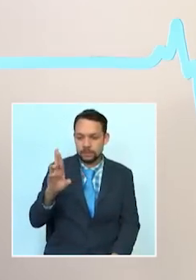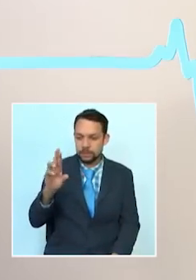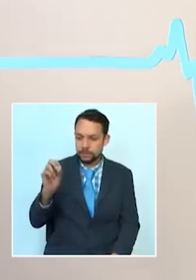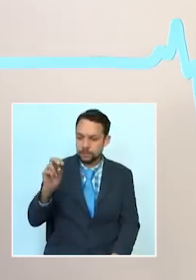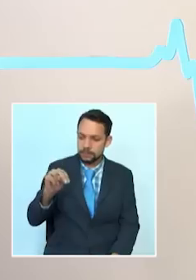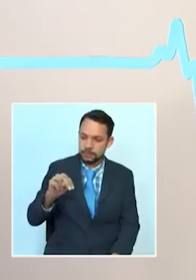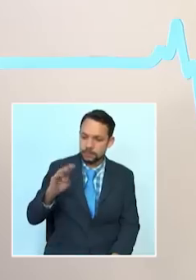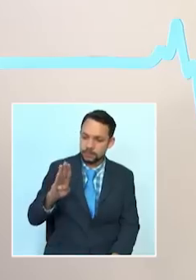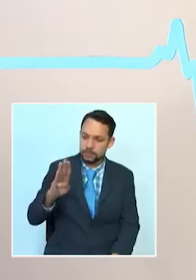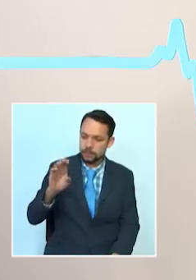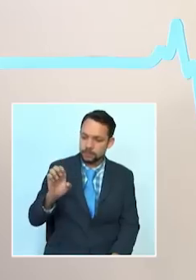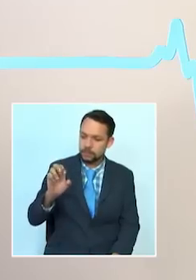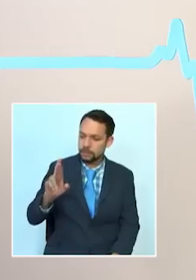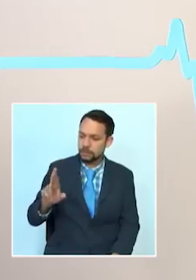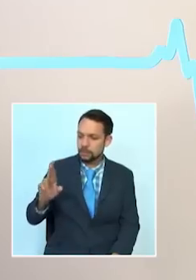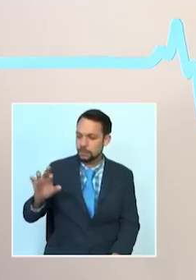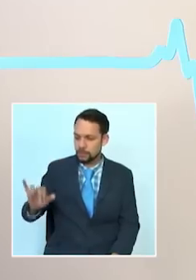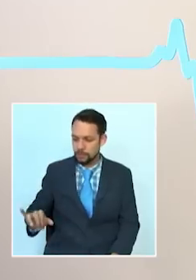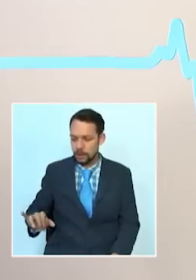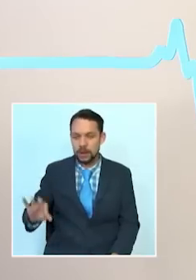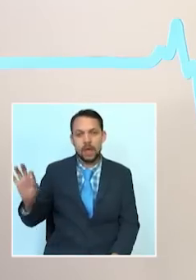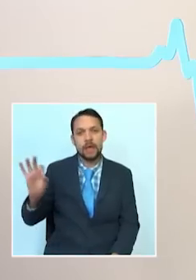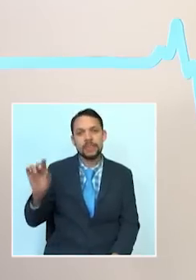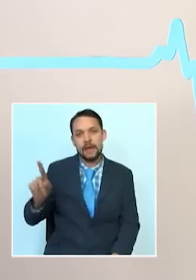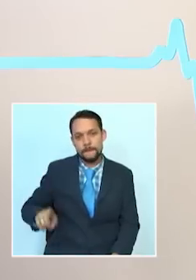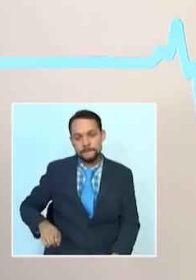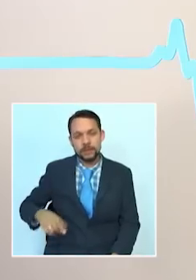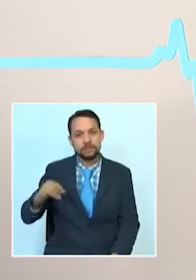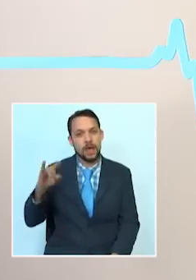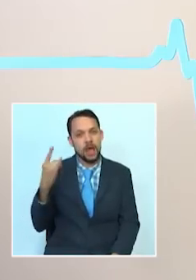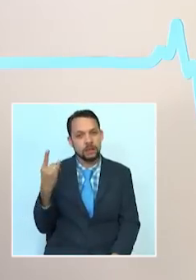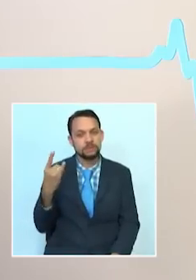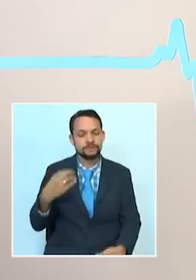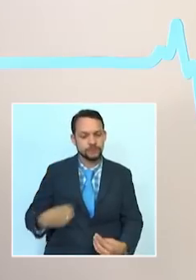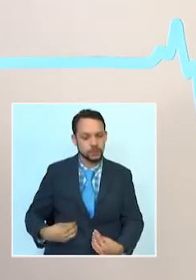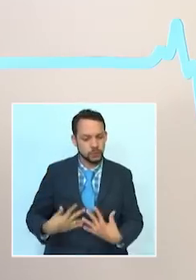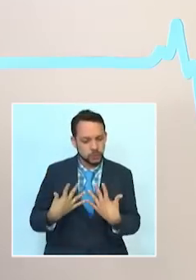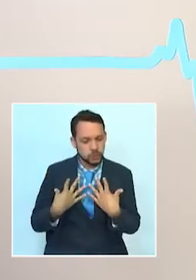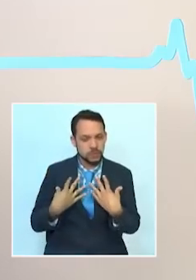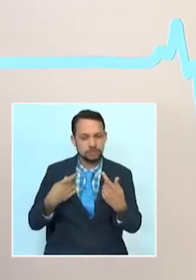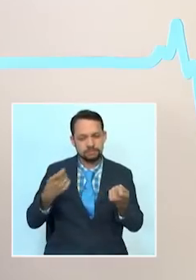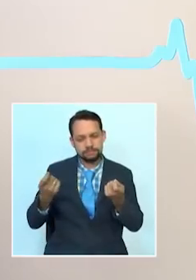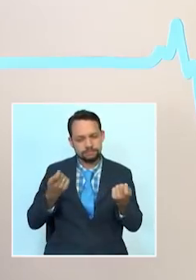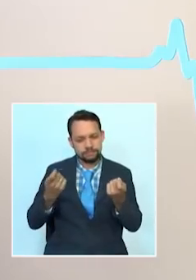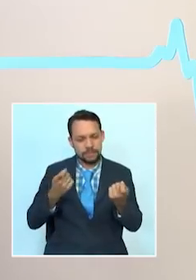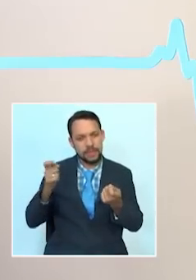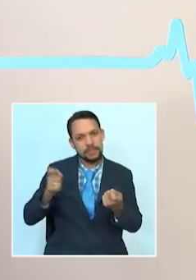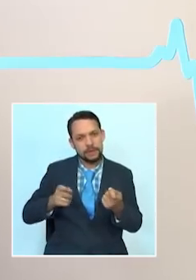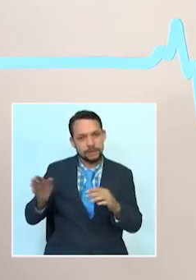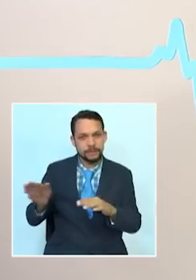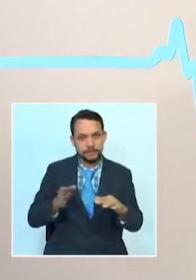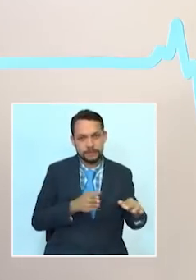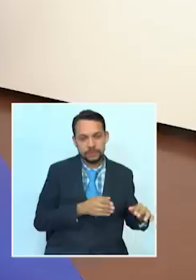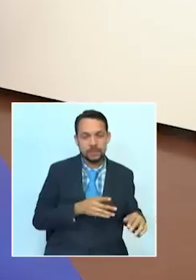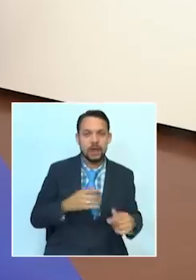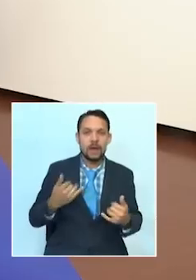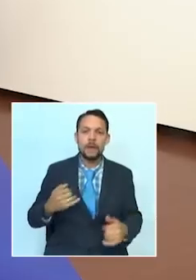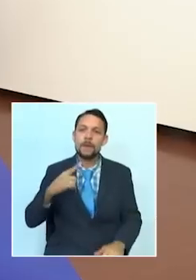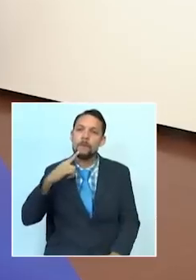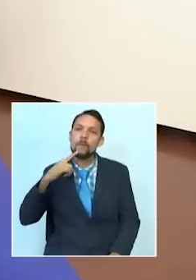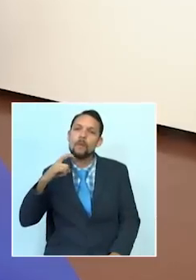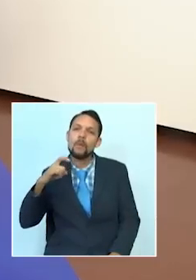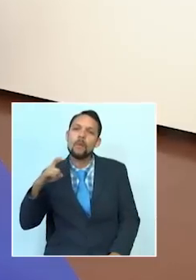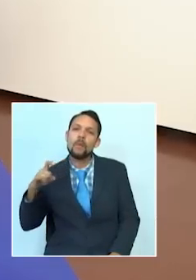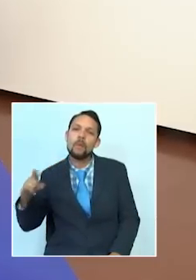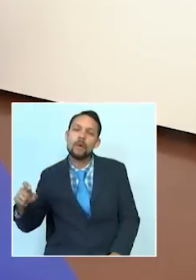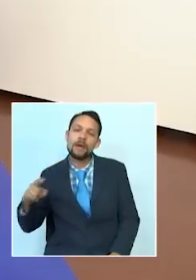identificar que no haya un proceso patológico como tal una bacteria que esté creciendo que me esté deteriorando la función vamos a bucaramanga Saludos a